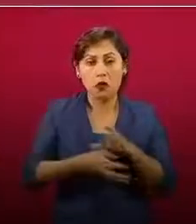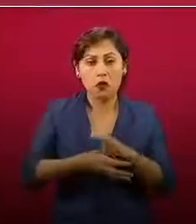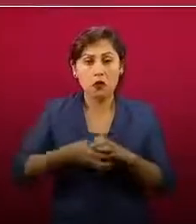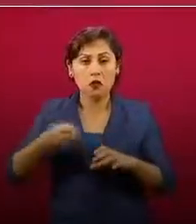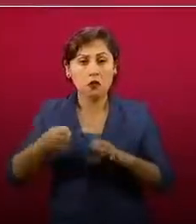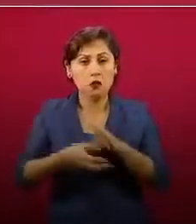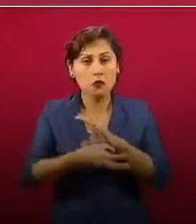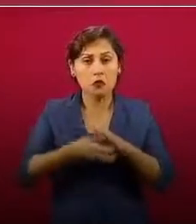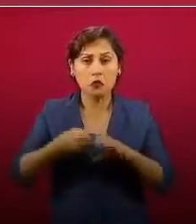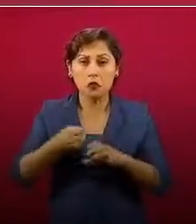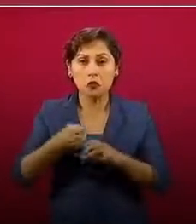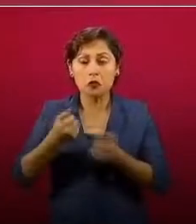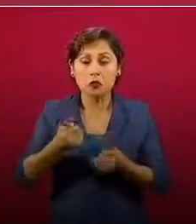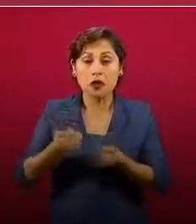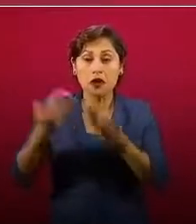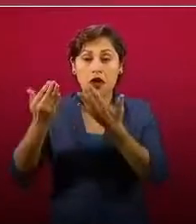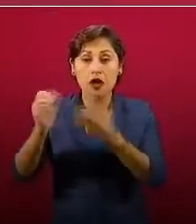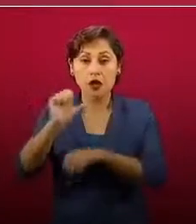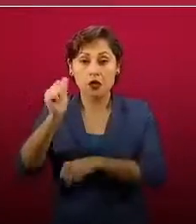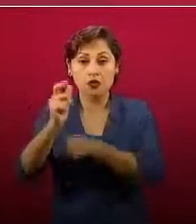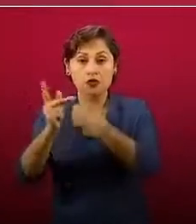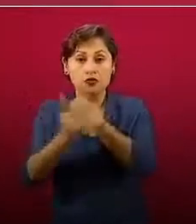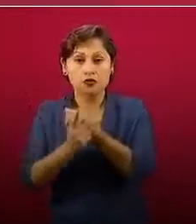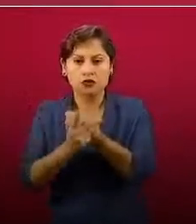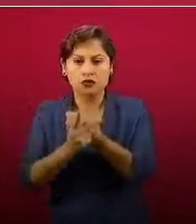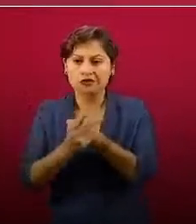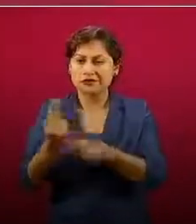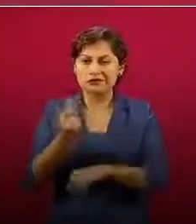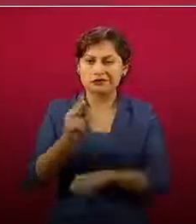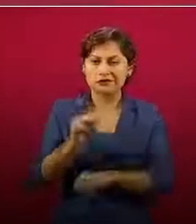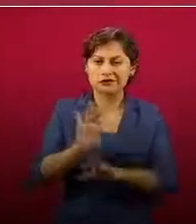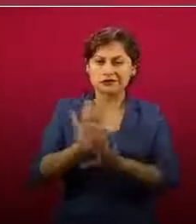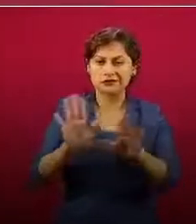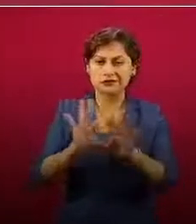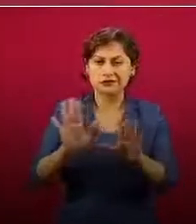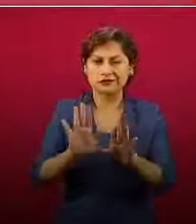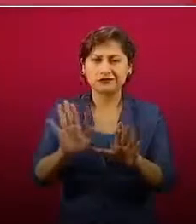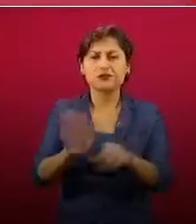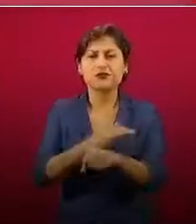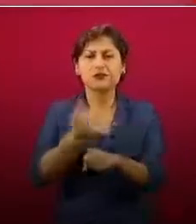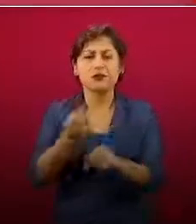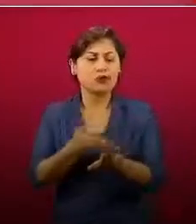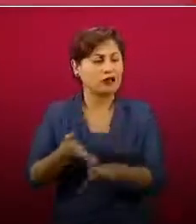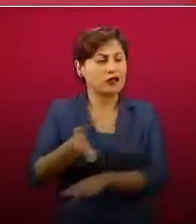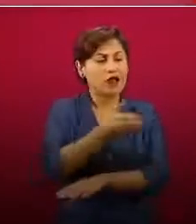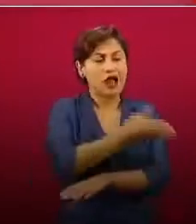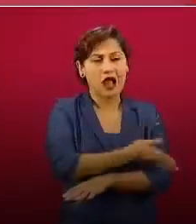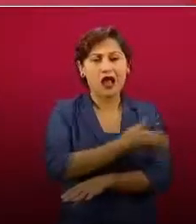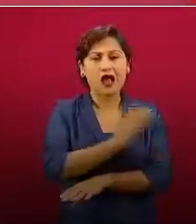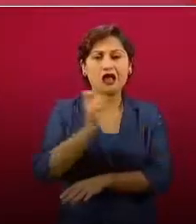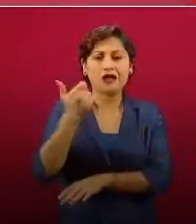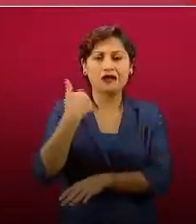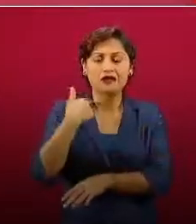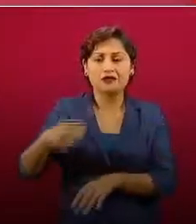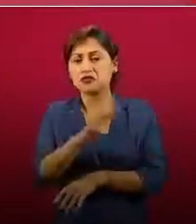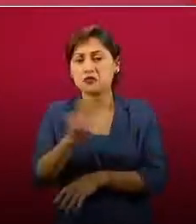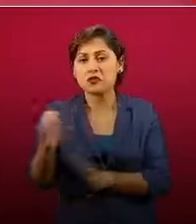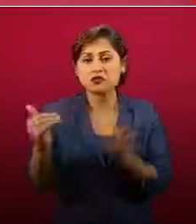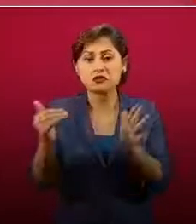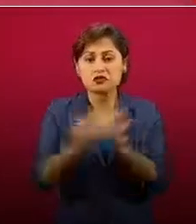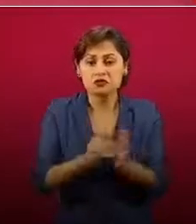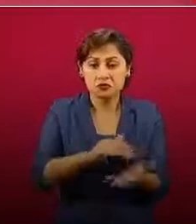renovable como se hizo hasta en 3 millones 400 mil barriles diarios